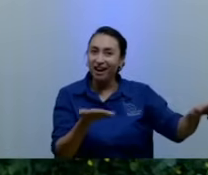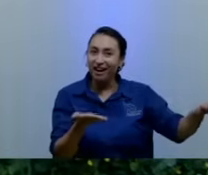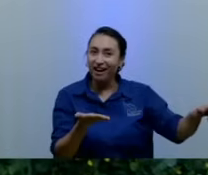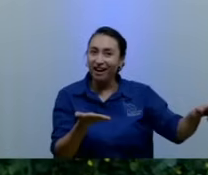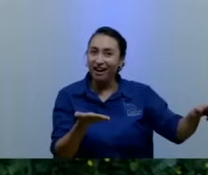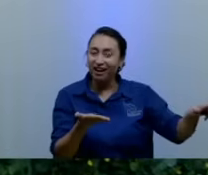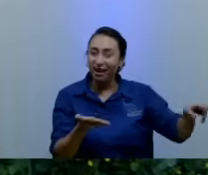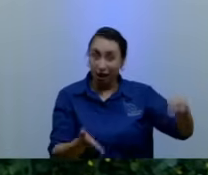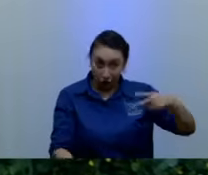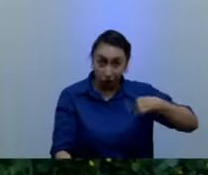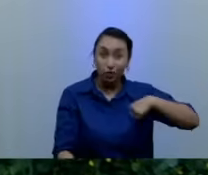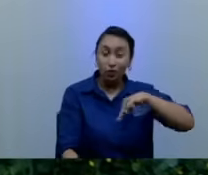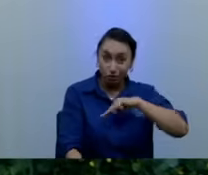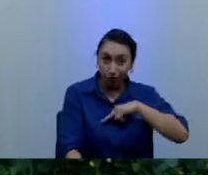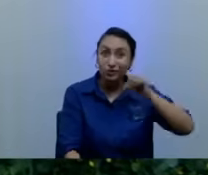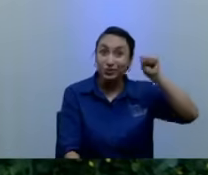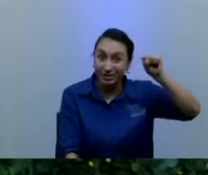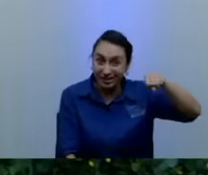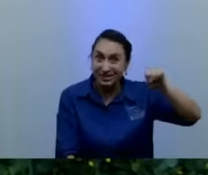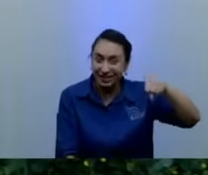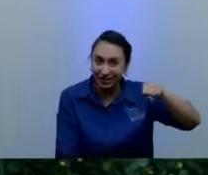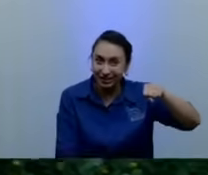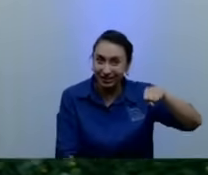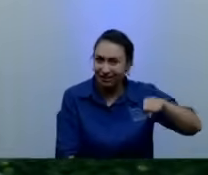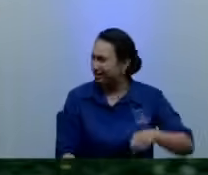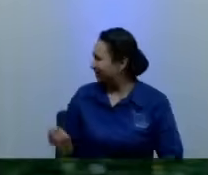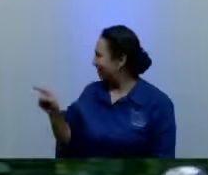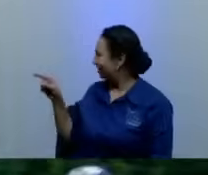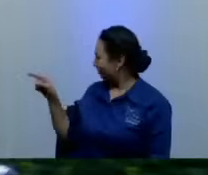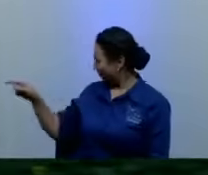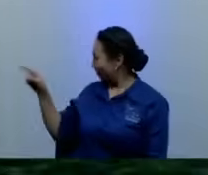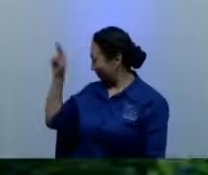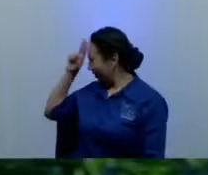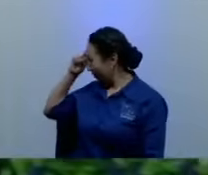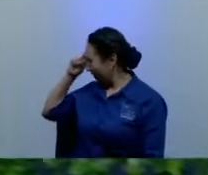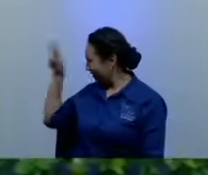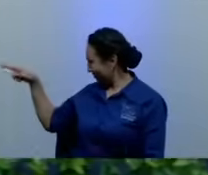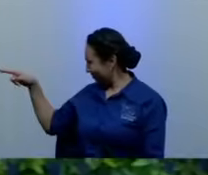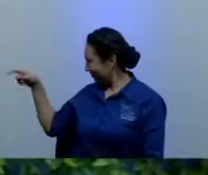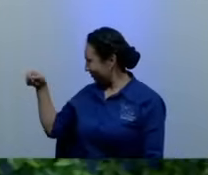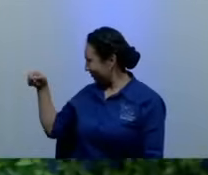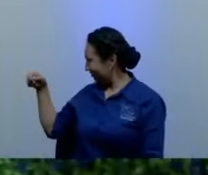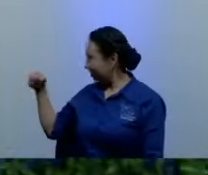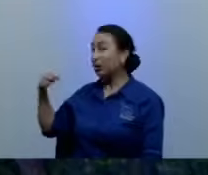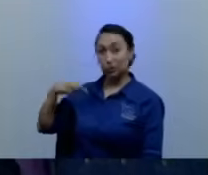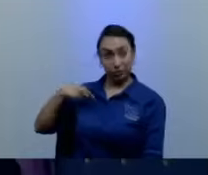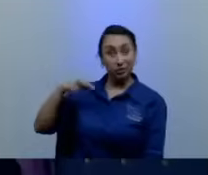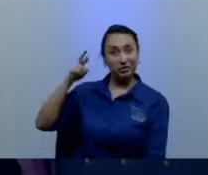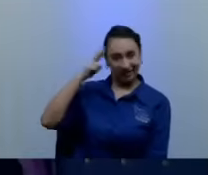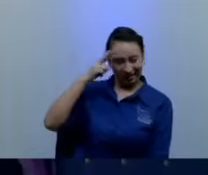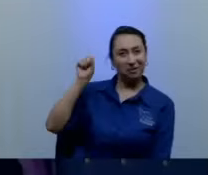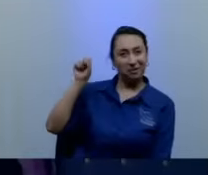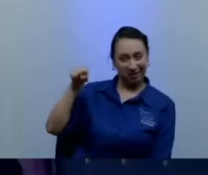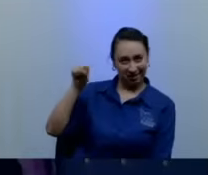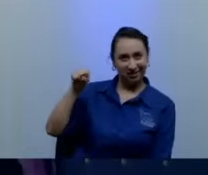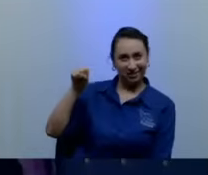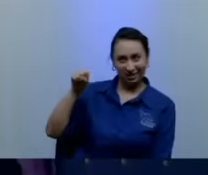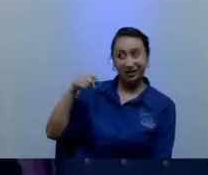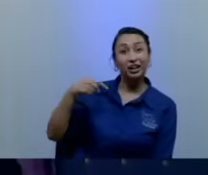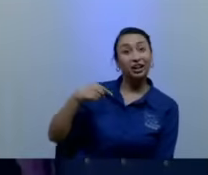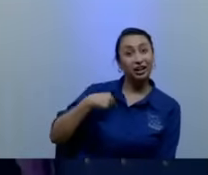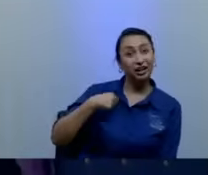Pero nosotros, sí, yo le puedo traer a los pastores, que ¿tú te recuerdas? ¿O no? ¿De quién? Pero yo sí me recuerdo de algunos grupos que yo